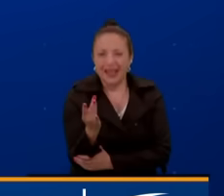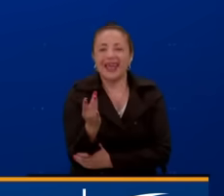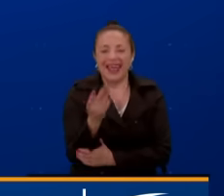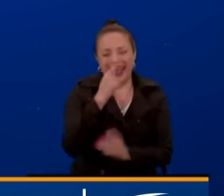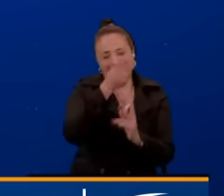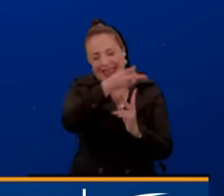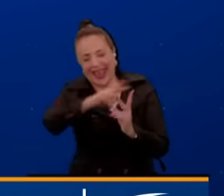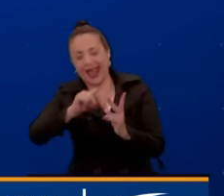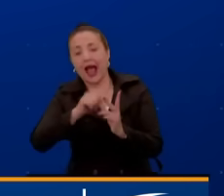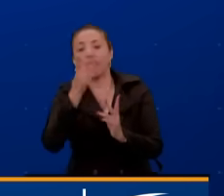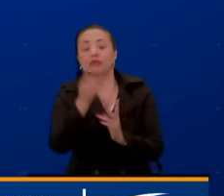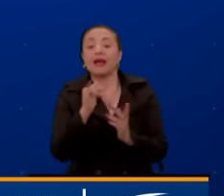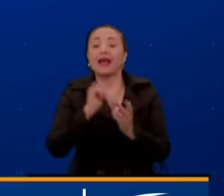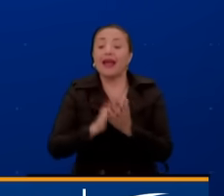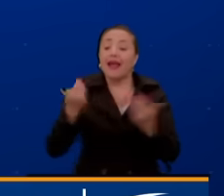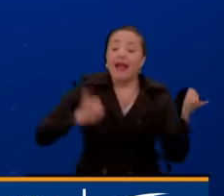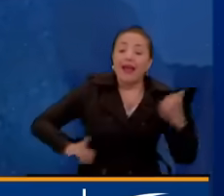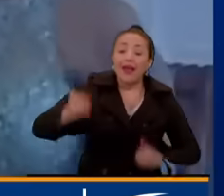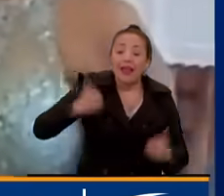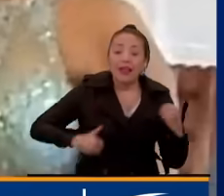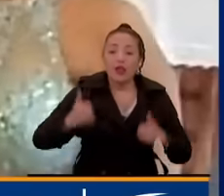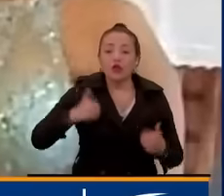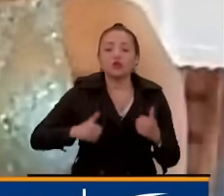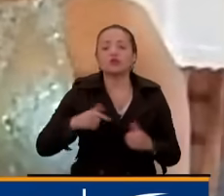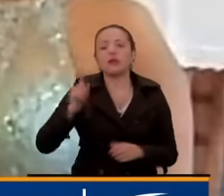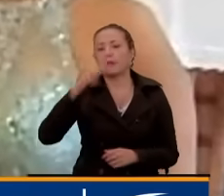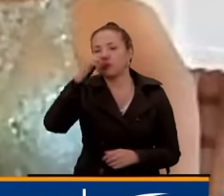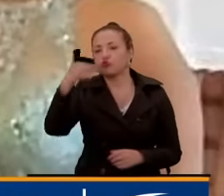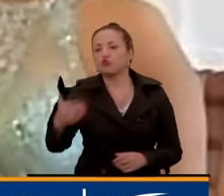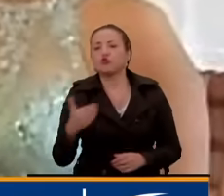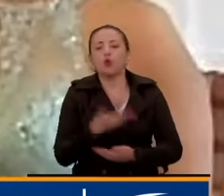los heridos que dejó este accidente también está un niño de un